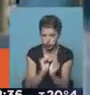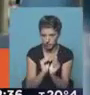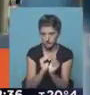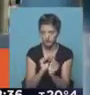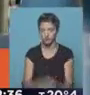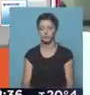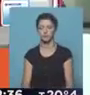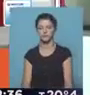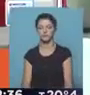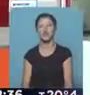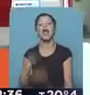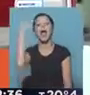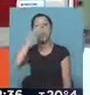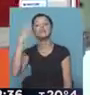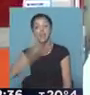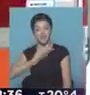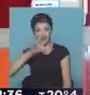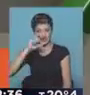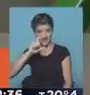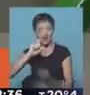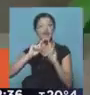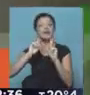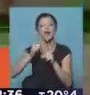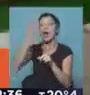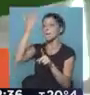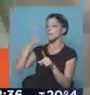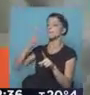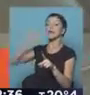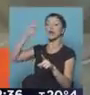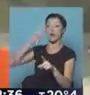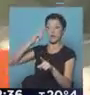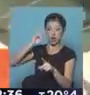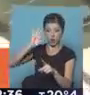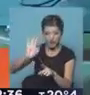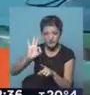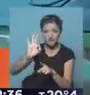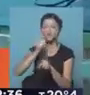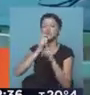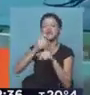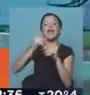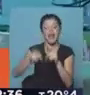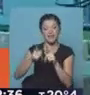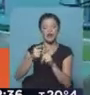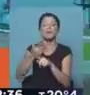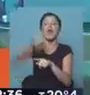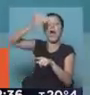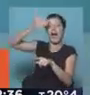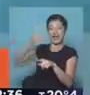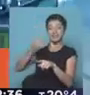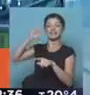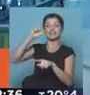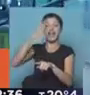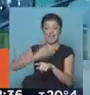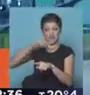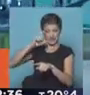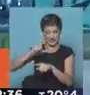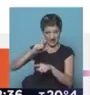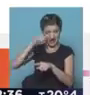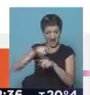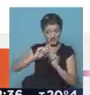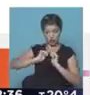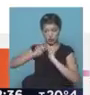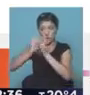Los HFC son utilizados desde 1990 en sustitución de los CFC, los